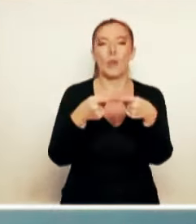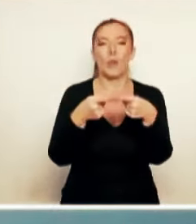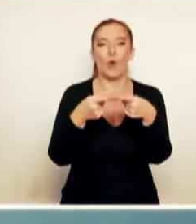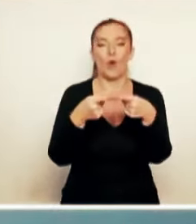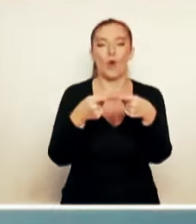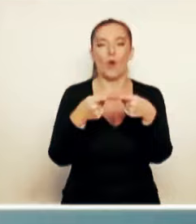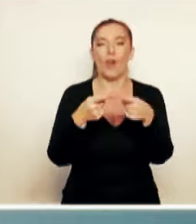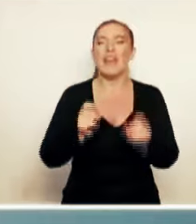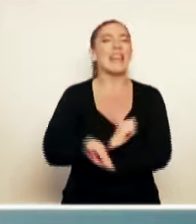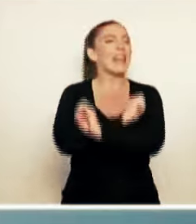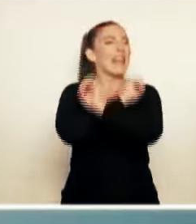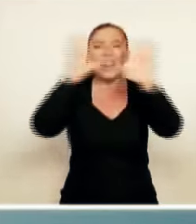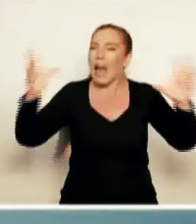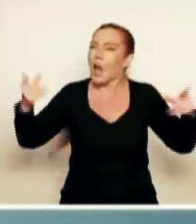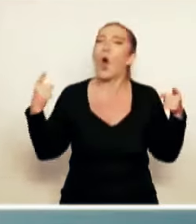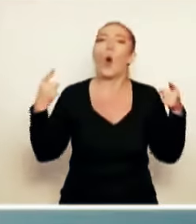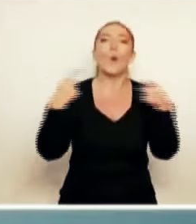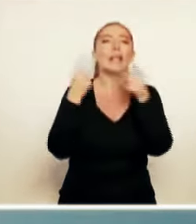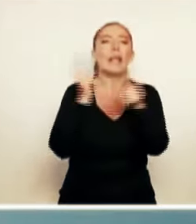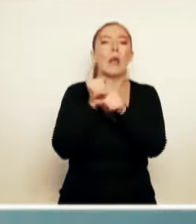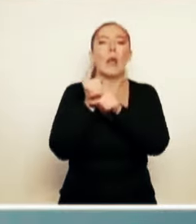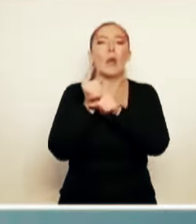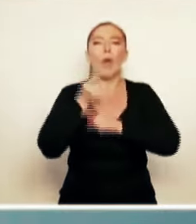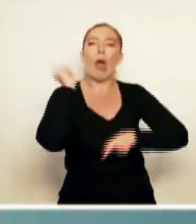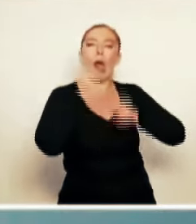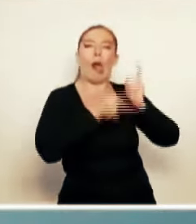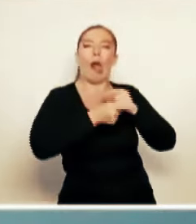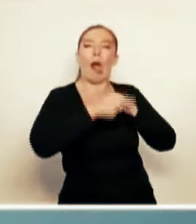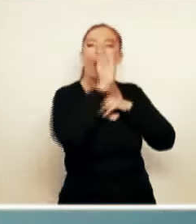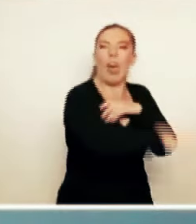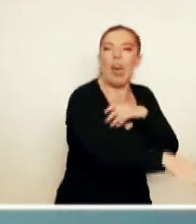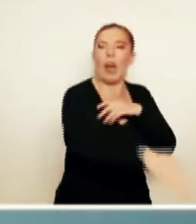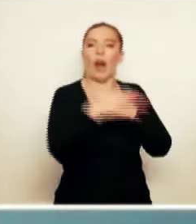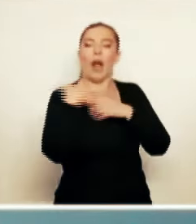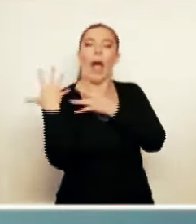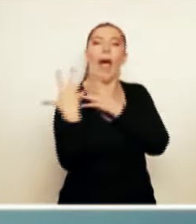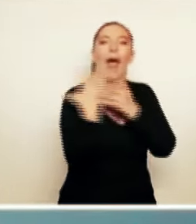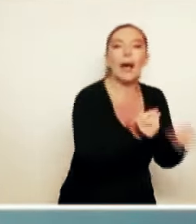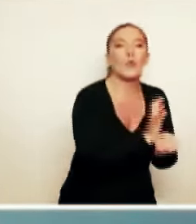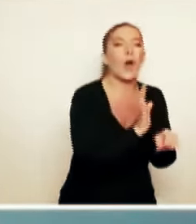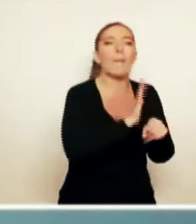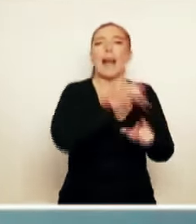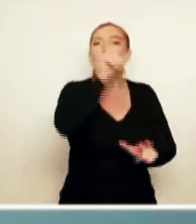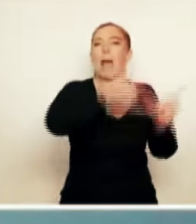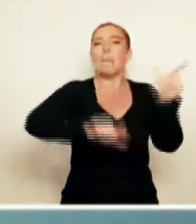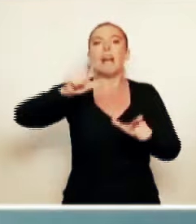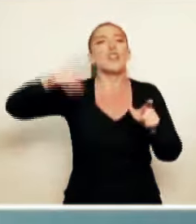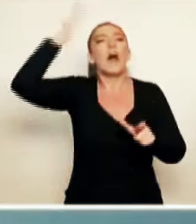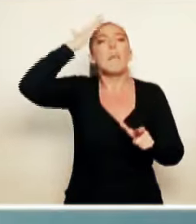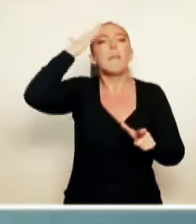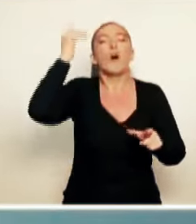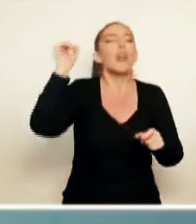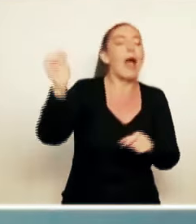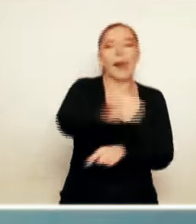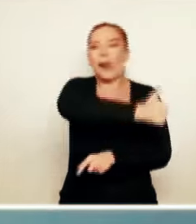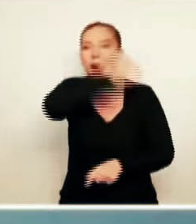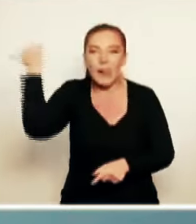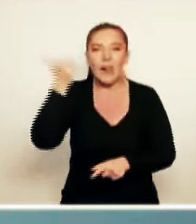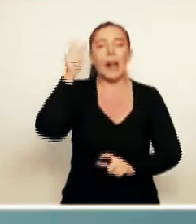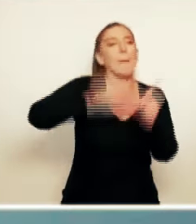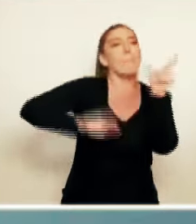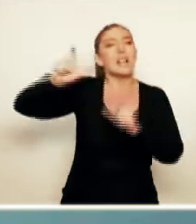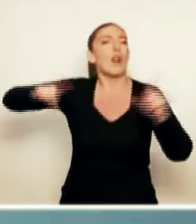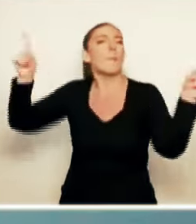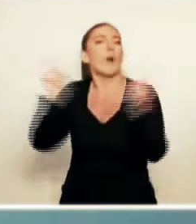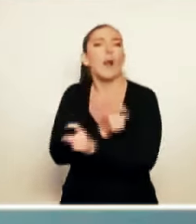el claro objetivo de demonizar, denostar y ayudar a la desmemoria colectiva. La gente tiene muchos problemas. Los pibes